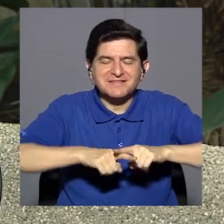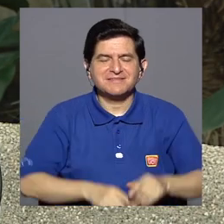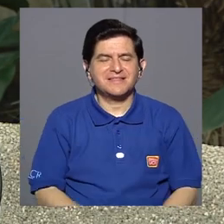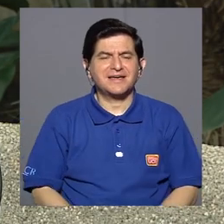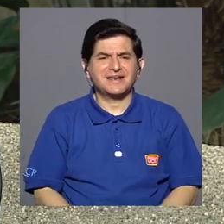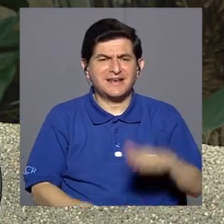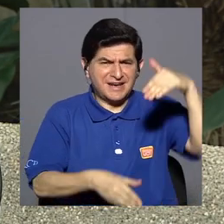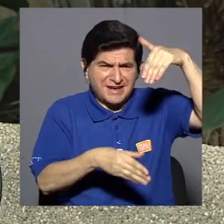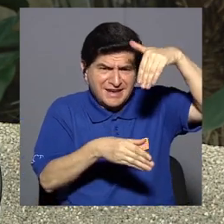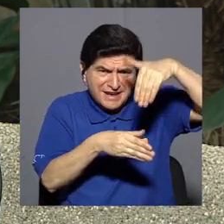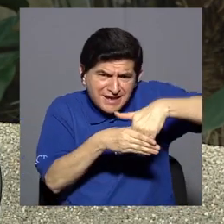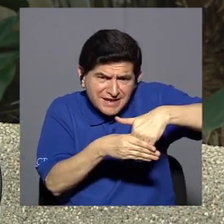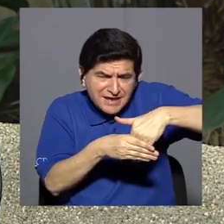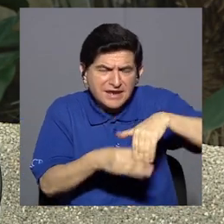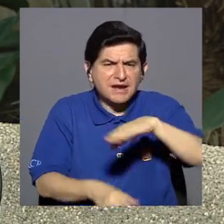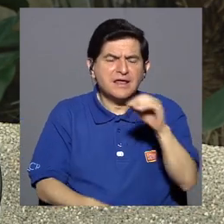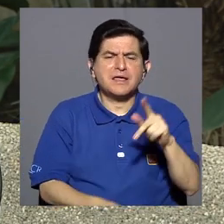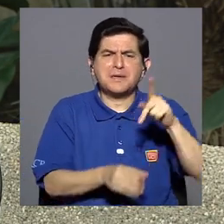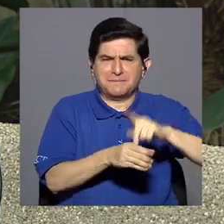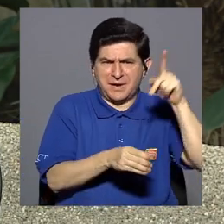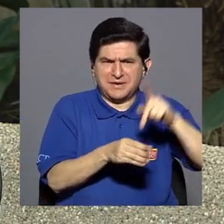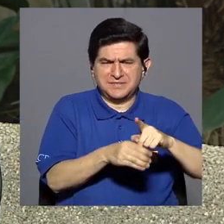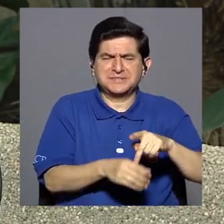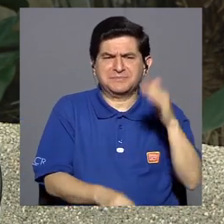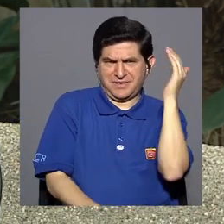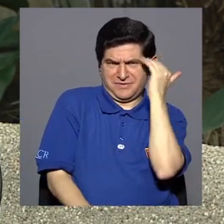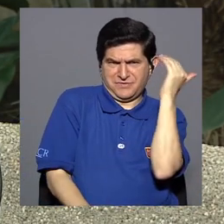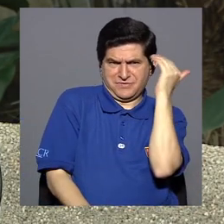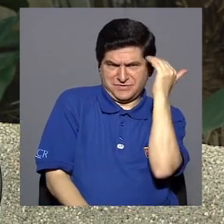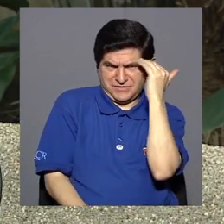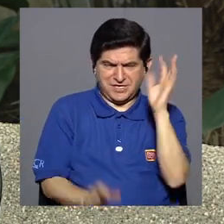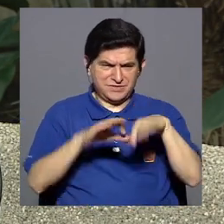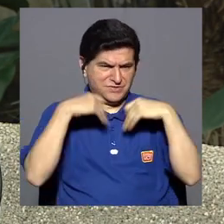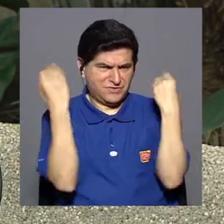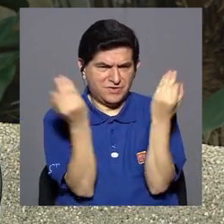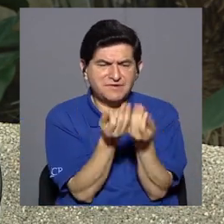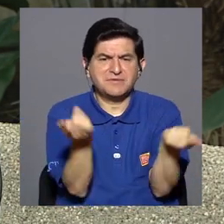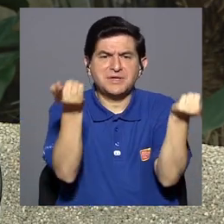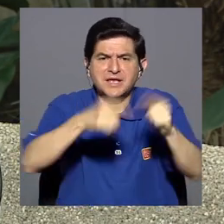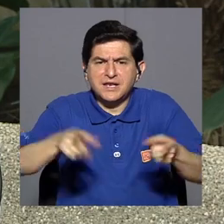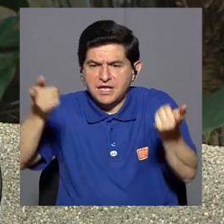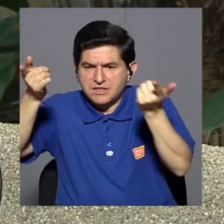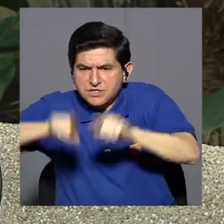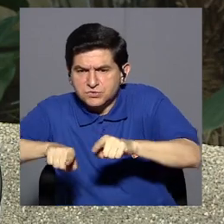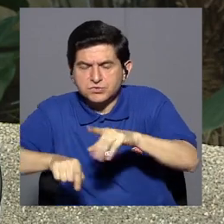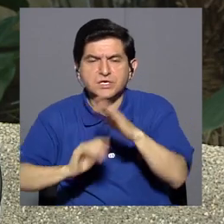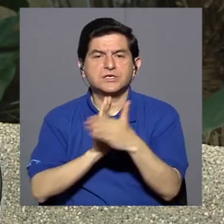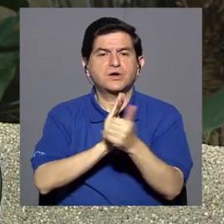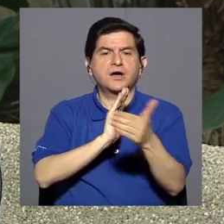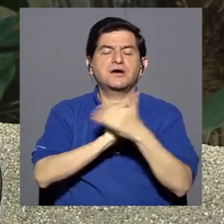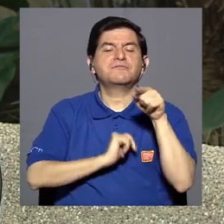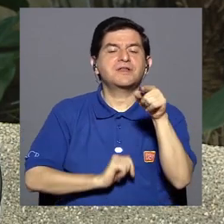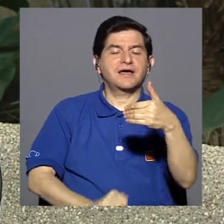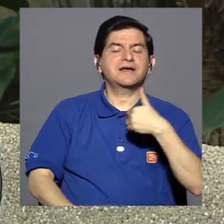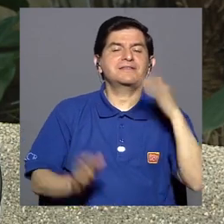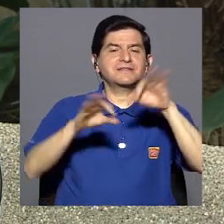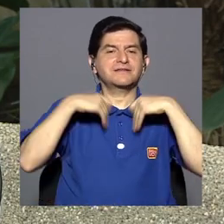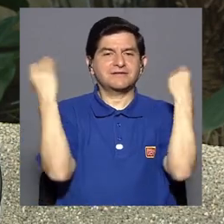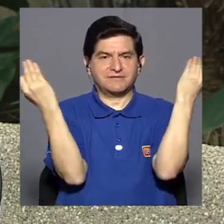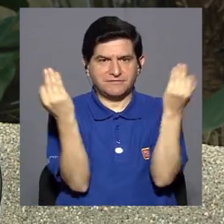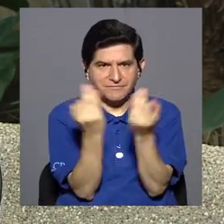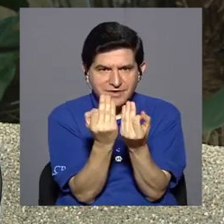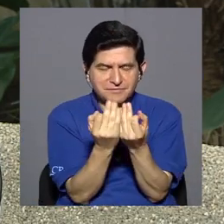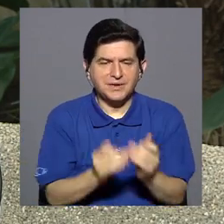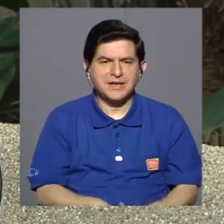de qué tan involucrada y qué tan conocedora sea la familia de lo que está pasando y la capacidad que tenga la